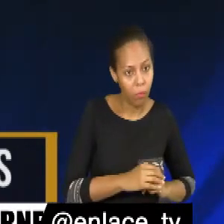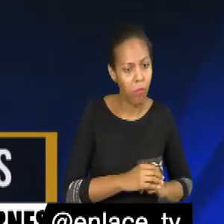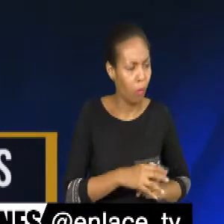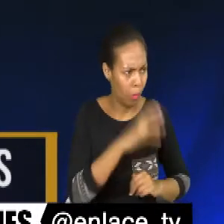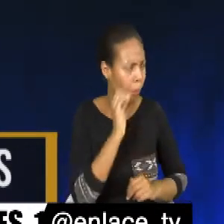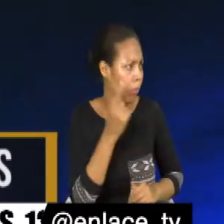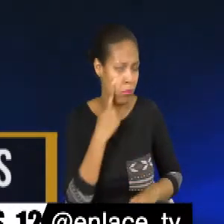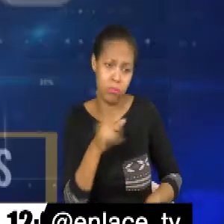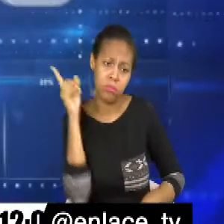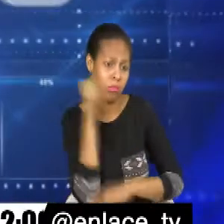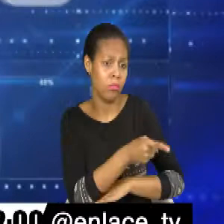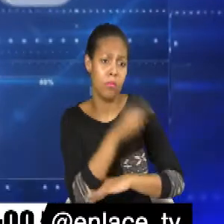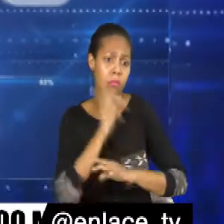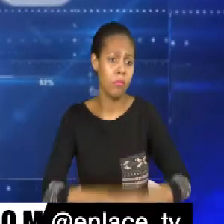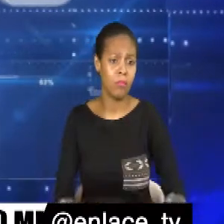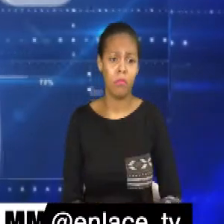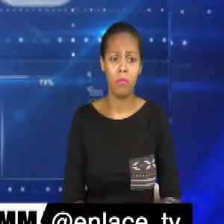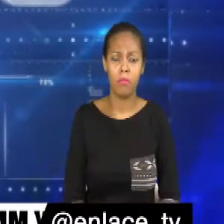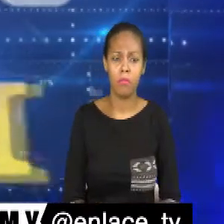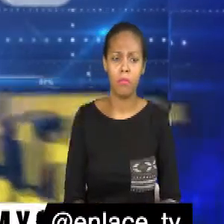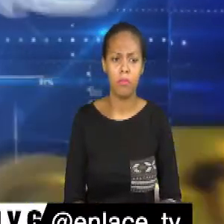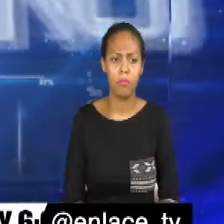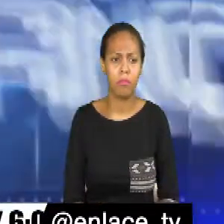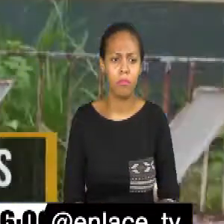reportero ciudadano.